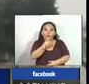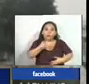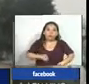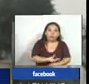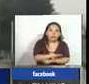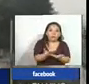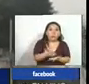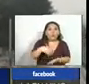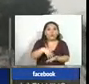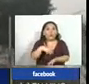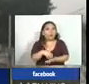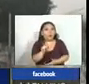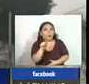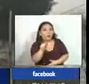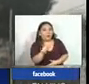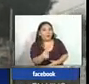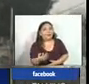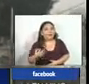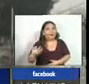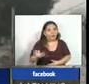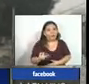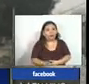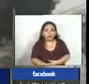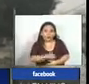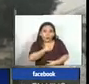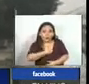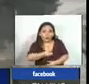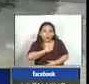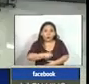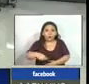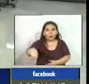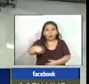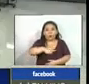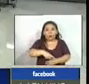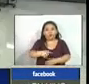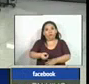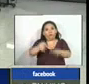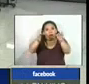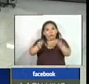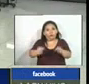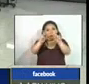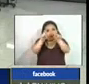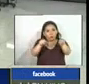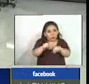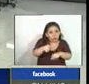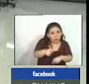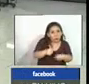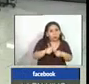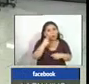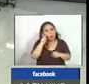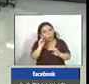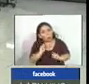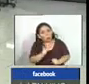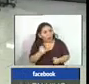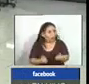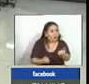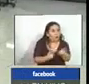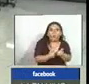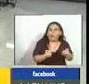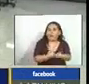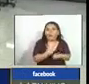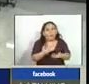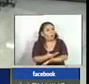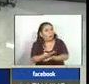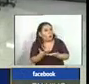población que se mantenga informada solamente por medios oficiales y hasta los socorristas en la presto para poder evaluar distintos lugares